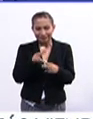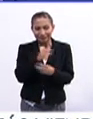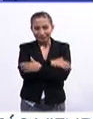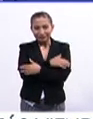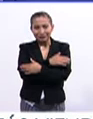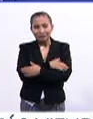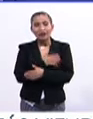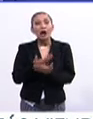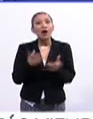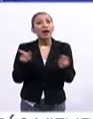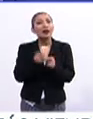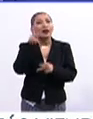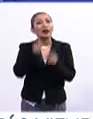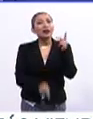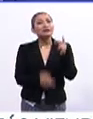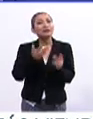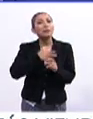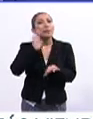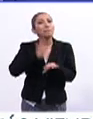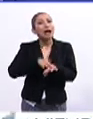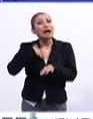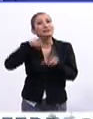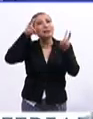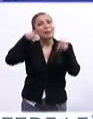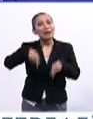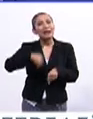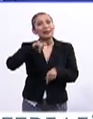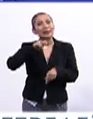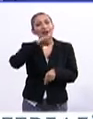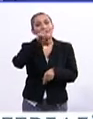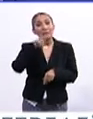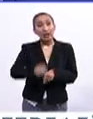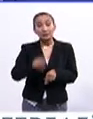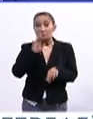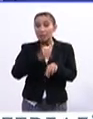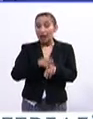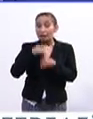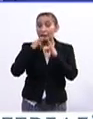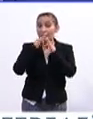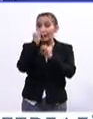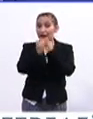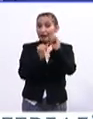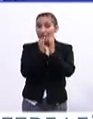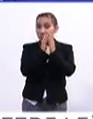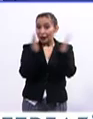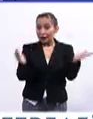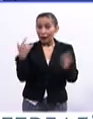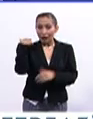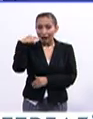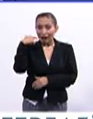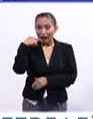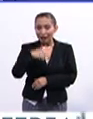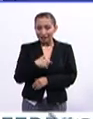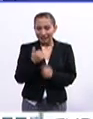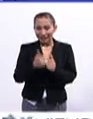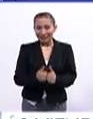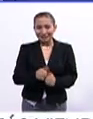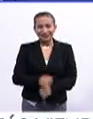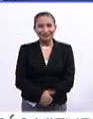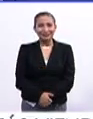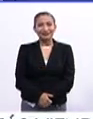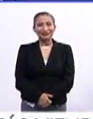fuerte abrazo. Vamos a hacer una breve pausa, pero tenemos muchos más temas aquí en Interfaz, mucho de la Feria Internacional del Libro de Guadalajara. No se vayan.